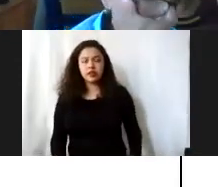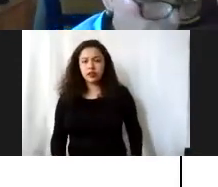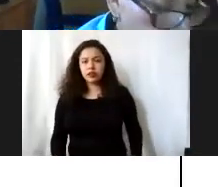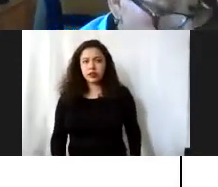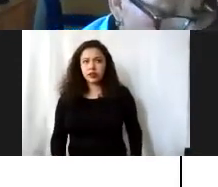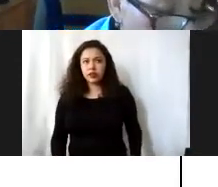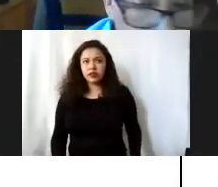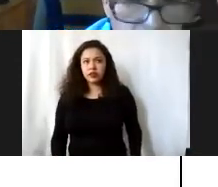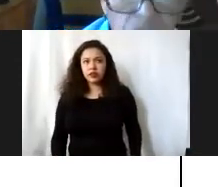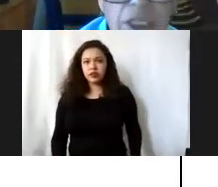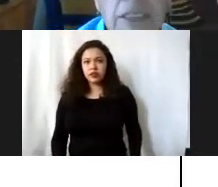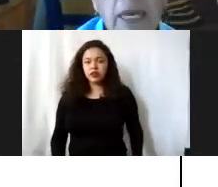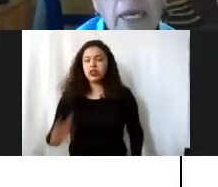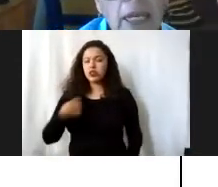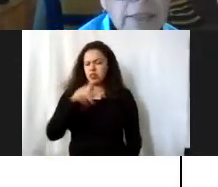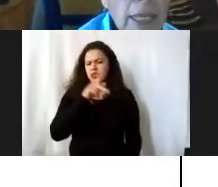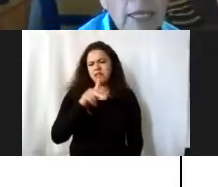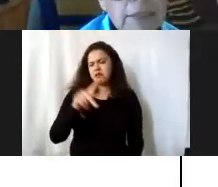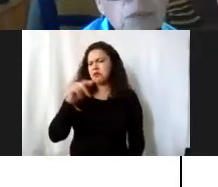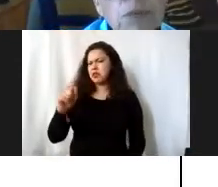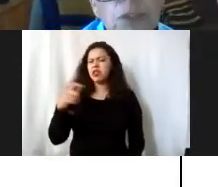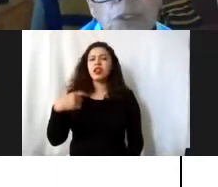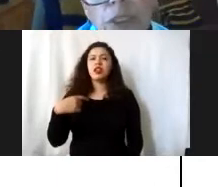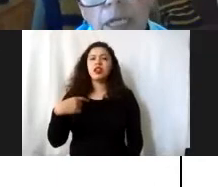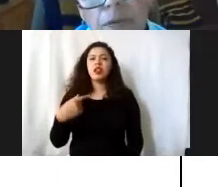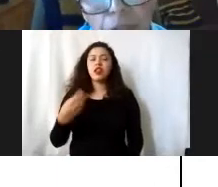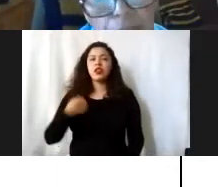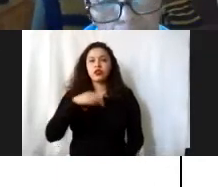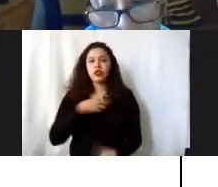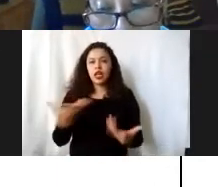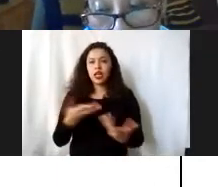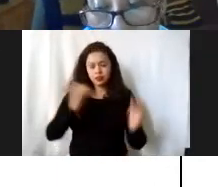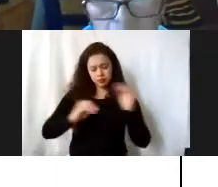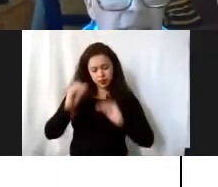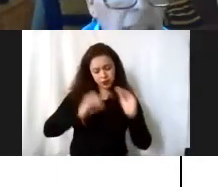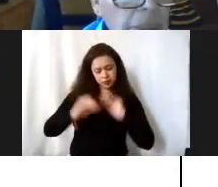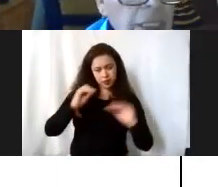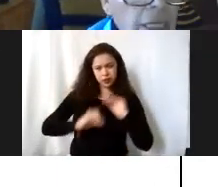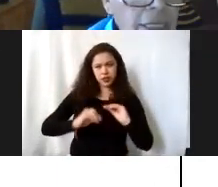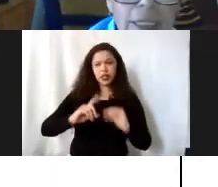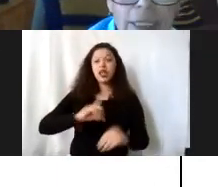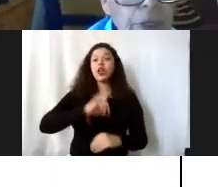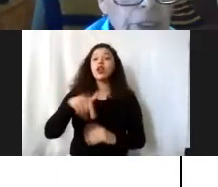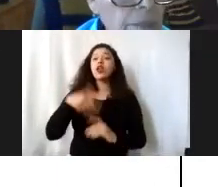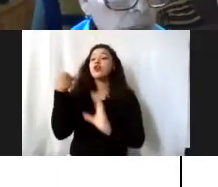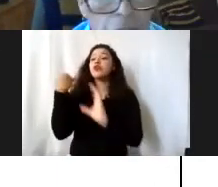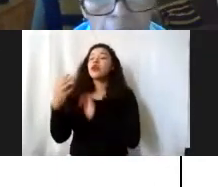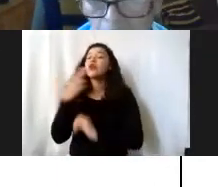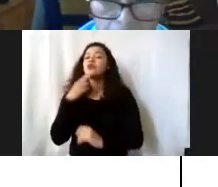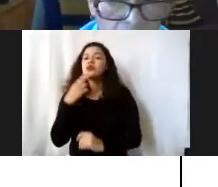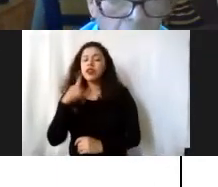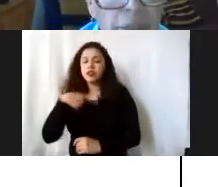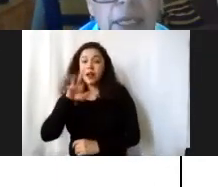las presentaciones las hace uno con el afán de que les puedan servir. Si las pueden